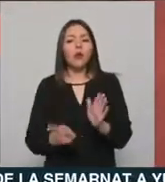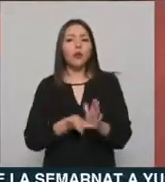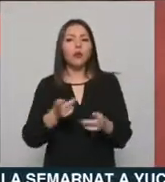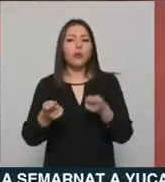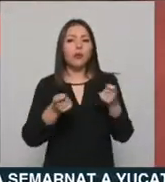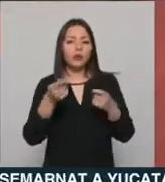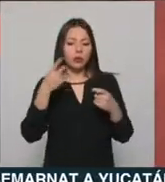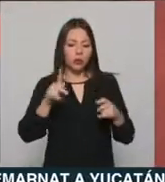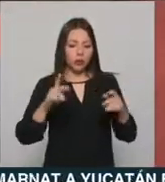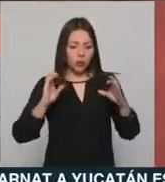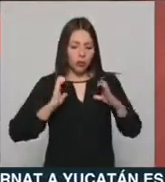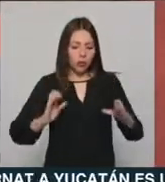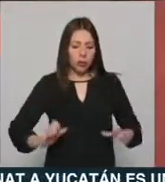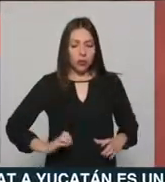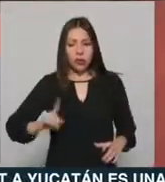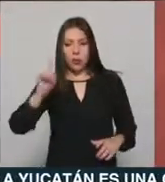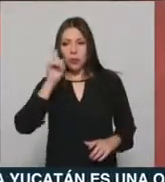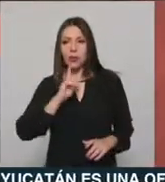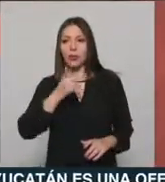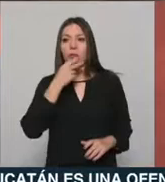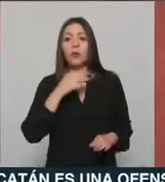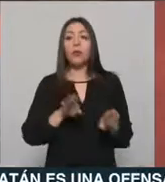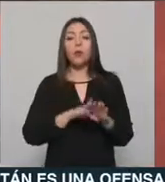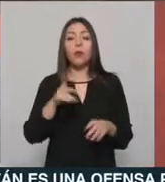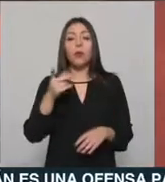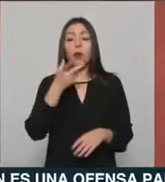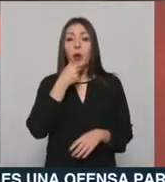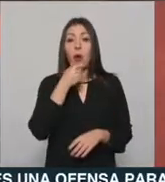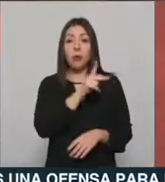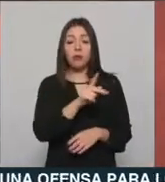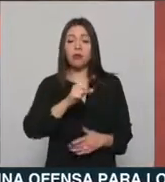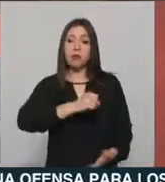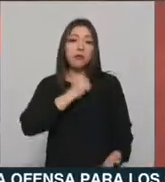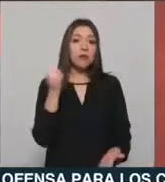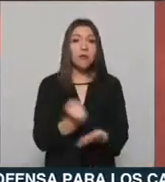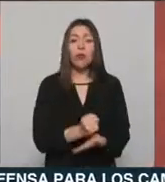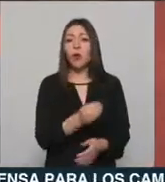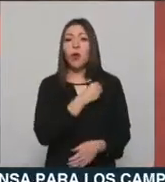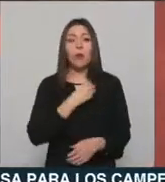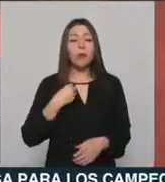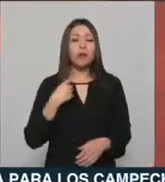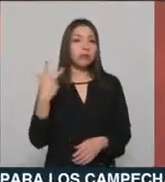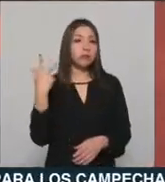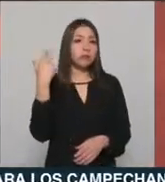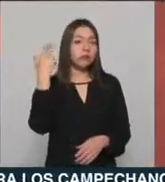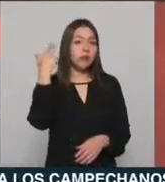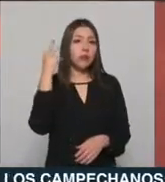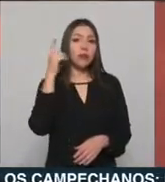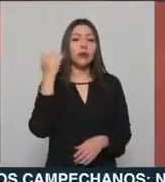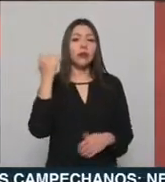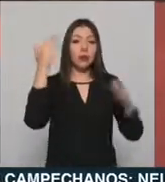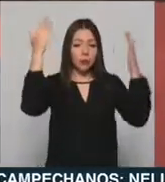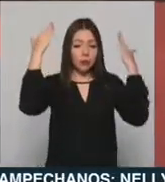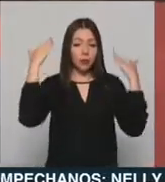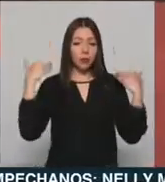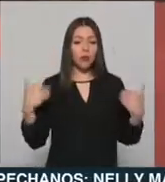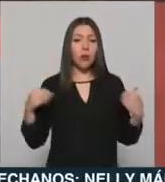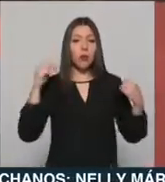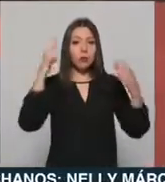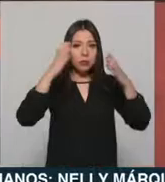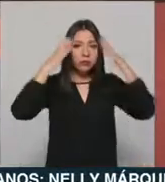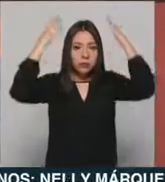del cuerpo de niños, niñas y adolescentes con el corte de cabello obligatorio para varones y el cabello largo y recogido para las